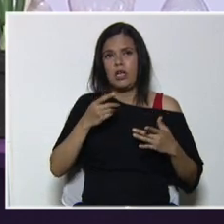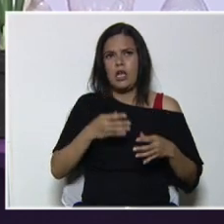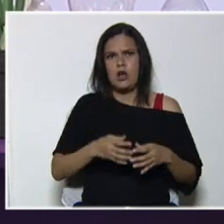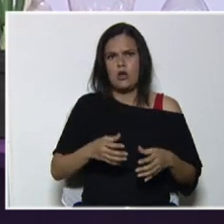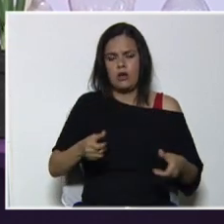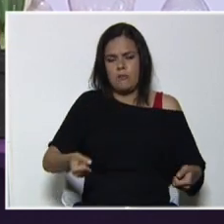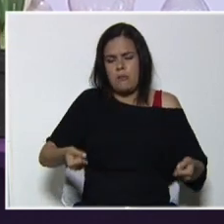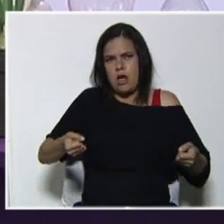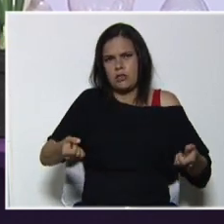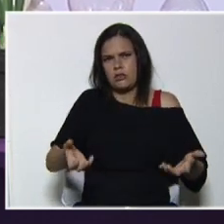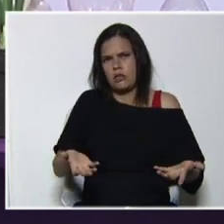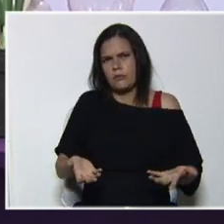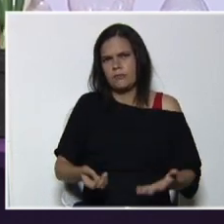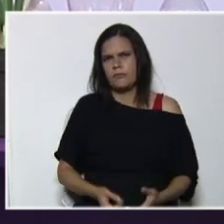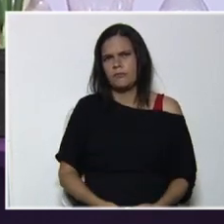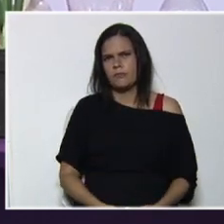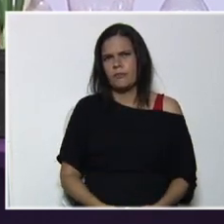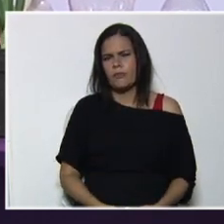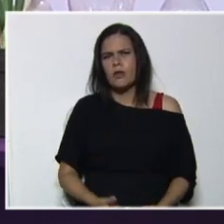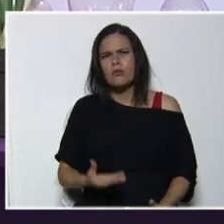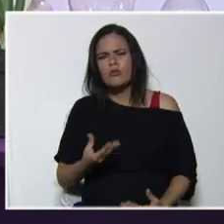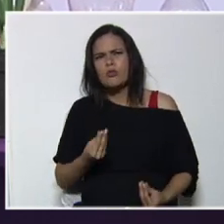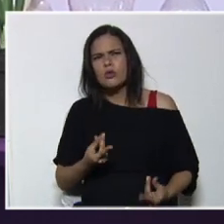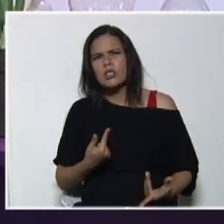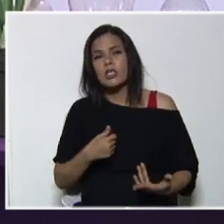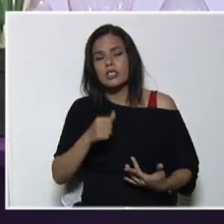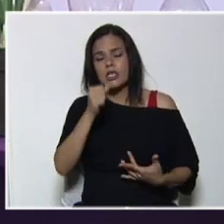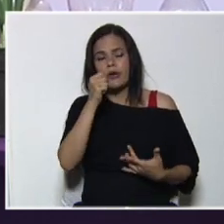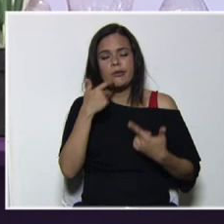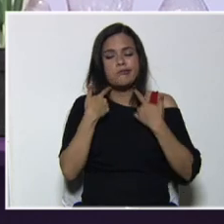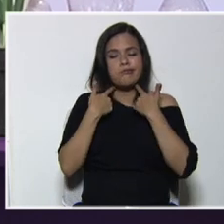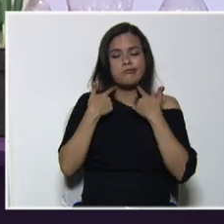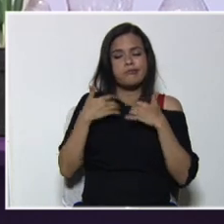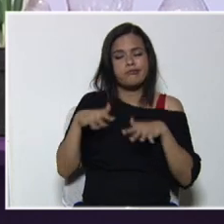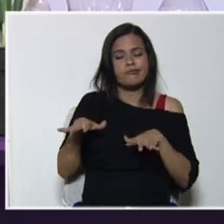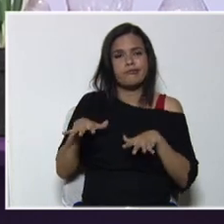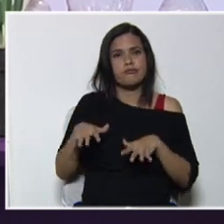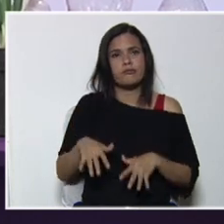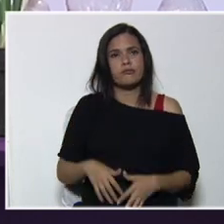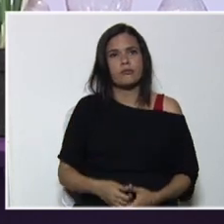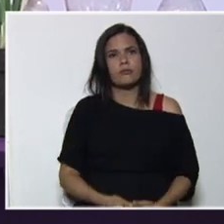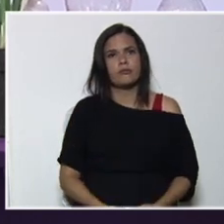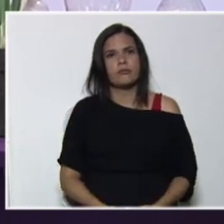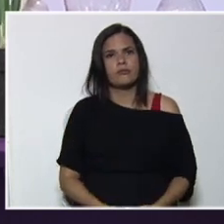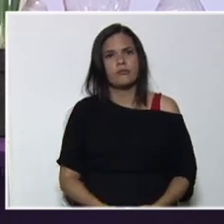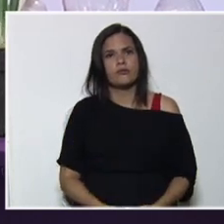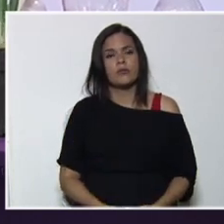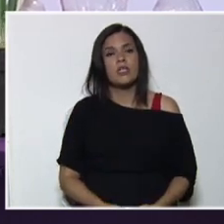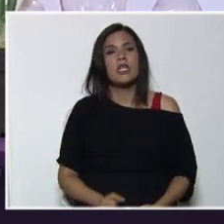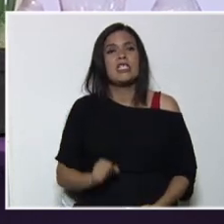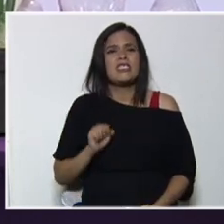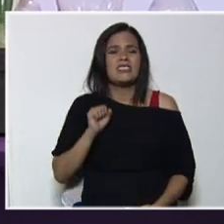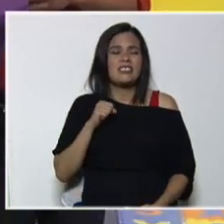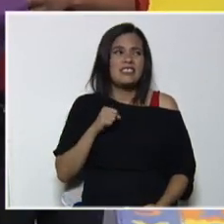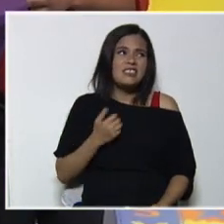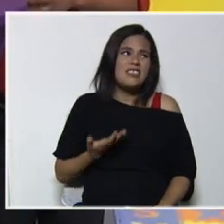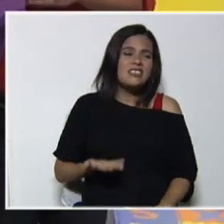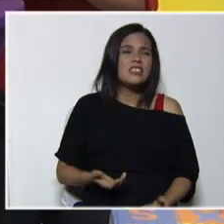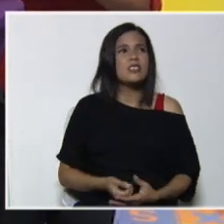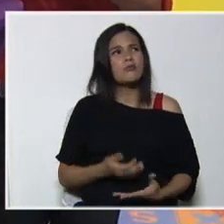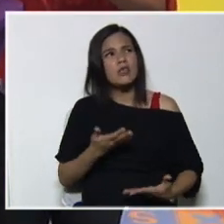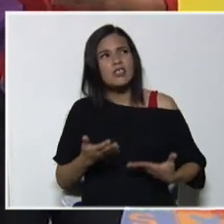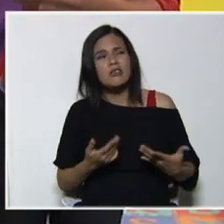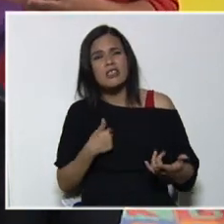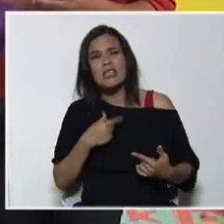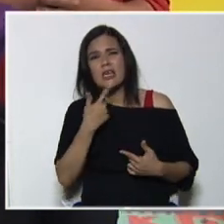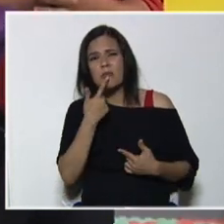o envases, mucha de esa agua se desperdiciaba o se desperdicia. Sí, bueno, esa es la, digamos